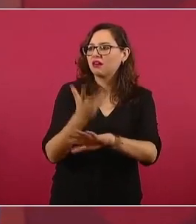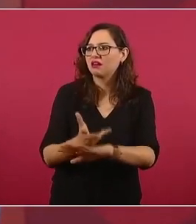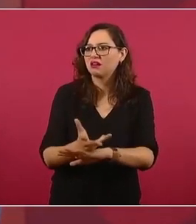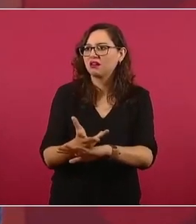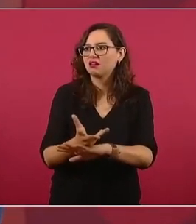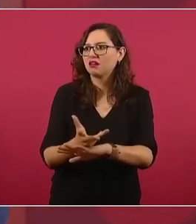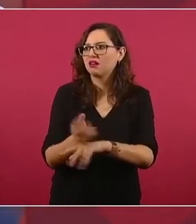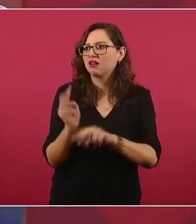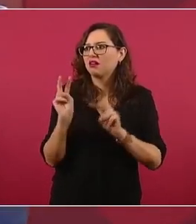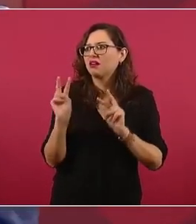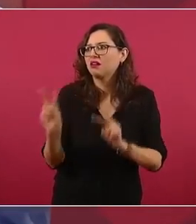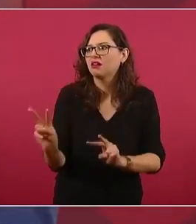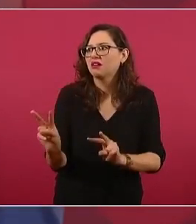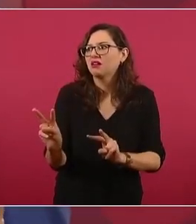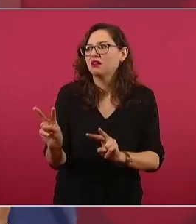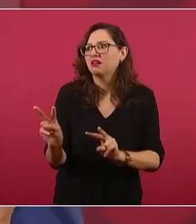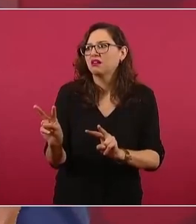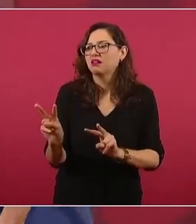que